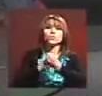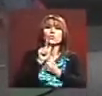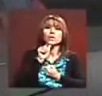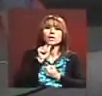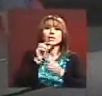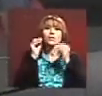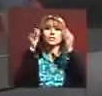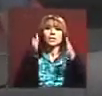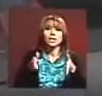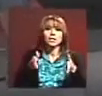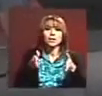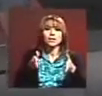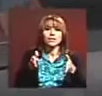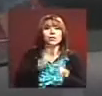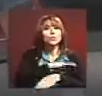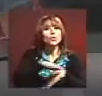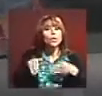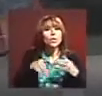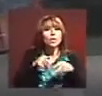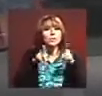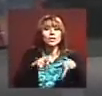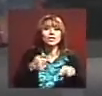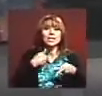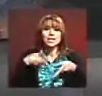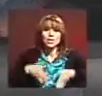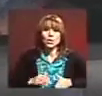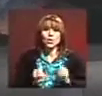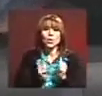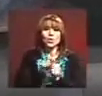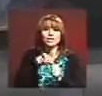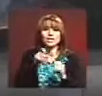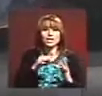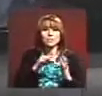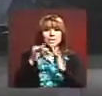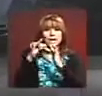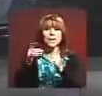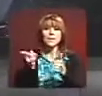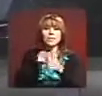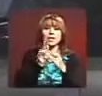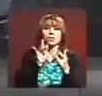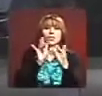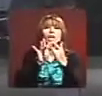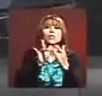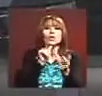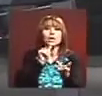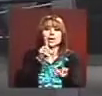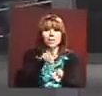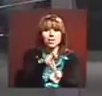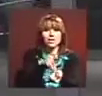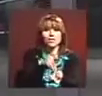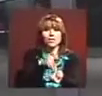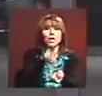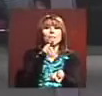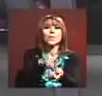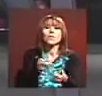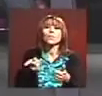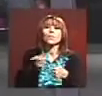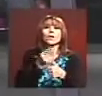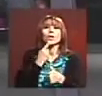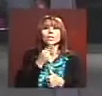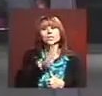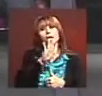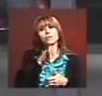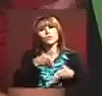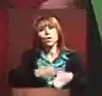tiene un hijo con alguna necesidad especial, el primer contacto que tiene es con el médico. Los médicos son los primeros que le dicen, su hijo tiene estas conductas,